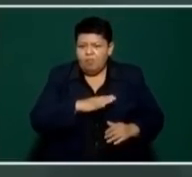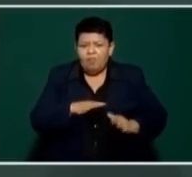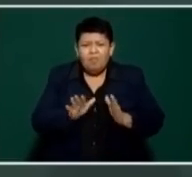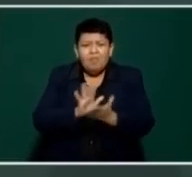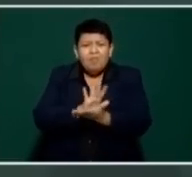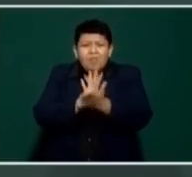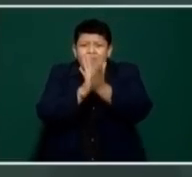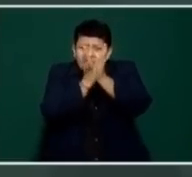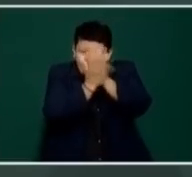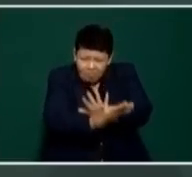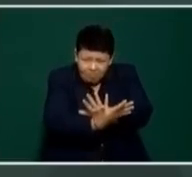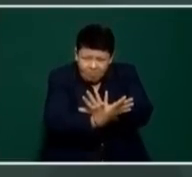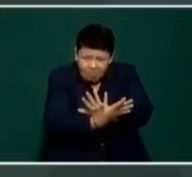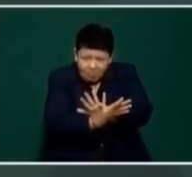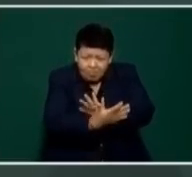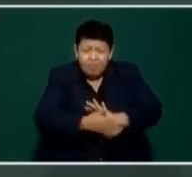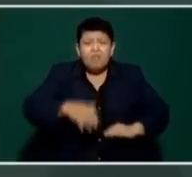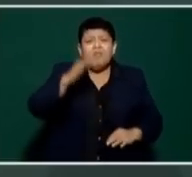modificaciones fiscales,